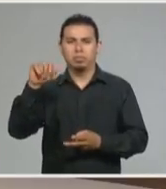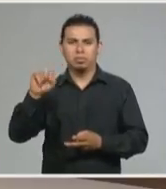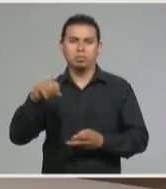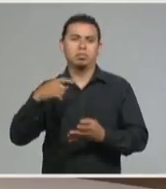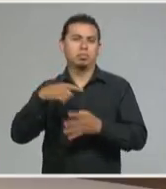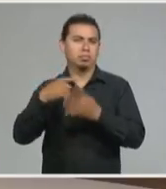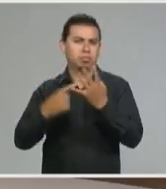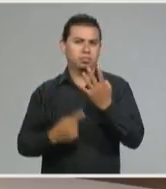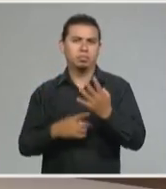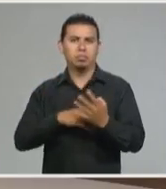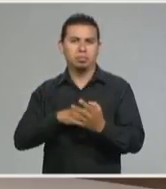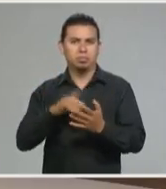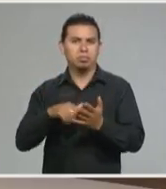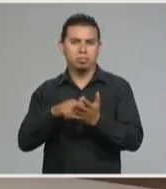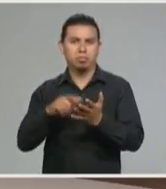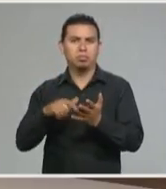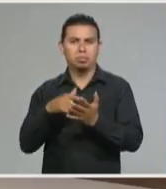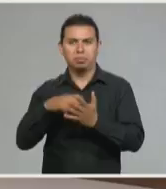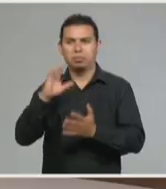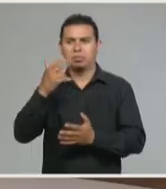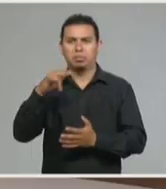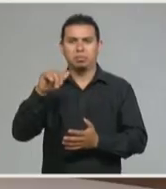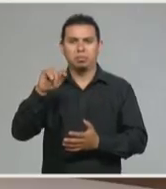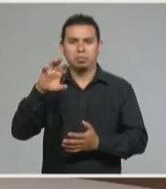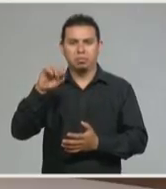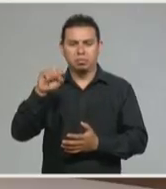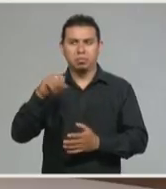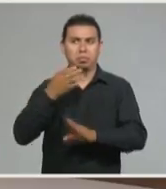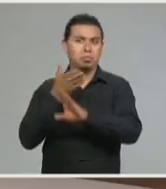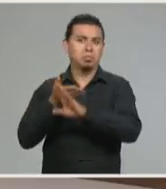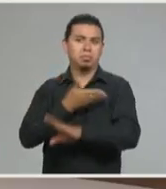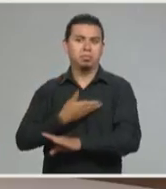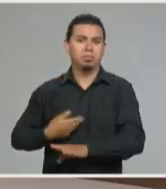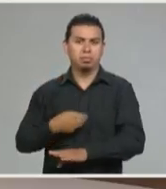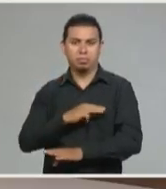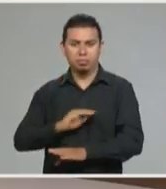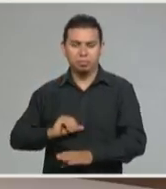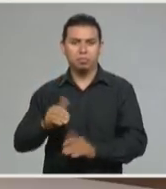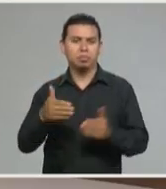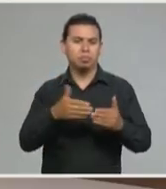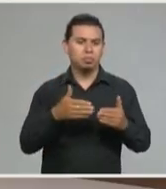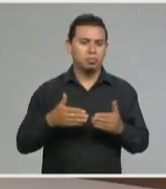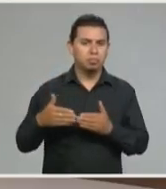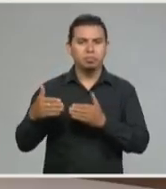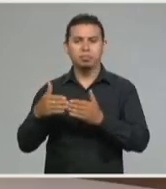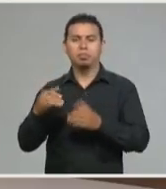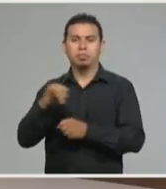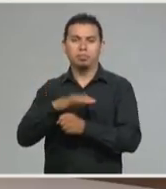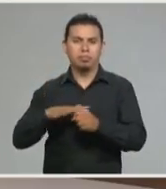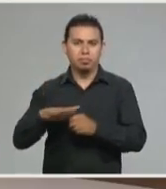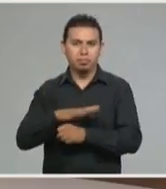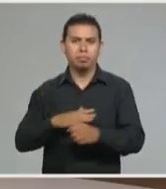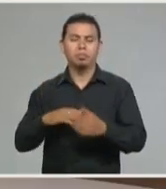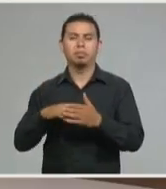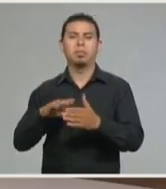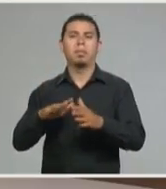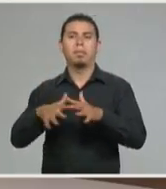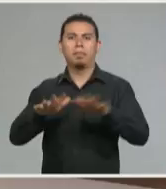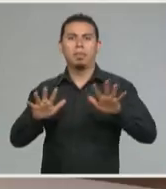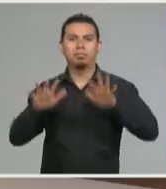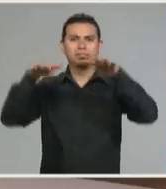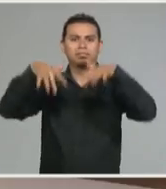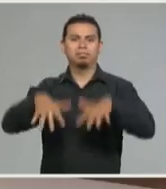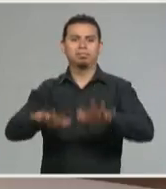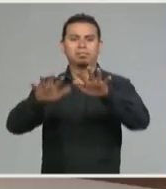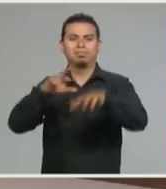miles de indígenas chinantecos en contra de su presidente municipal, bloqueos en la zona del Istmo de Tehuantepec y mar de fondo, para